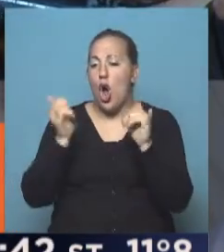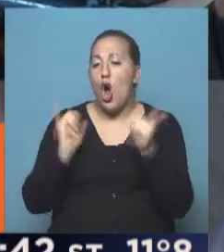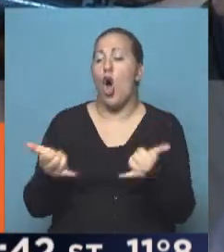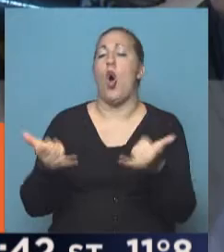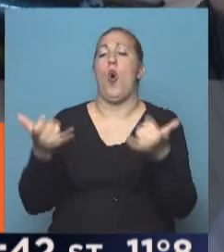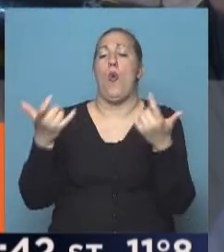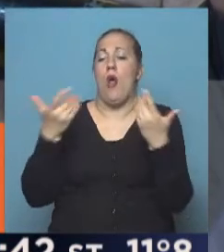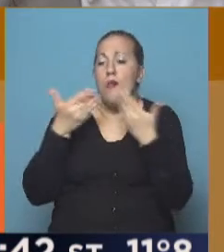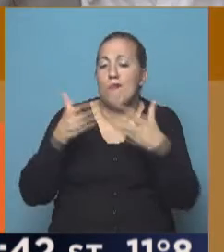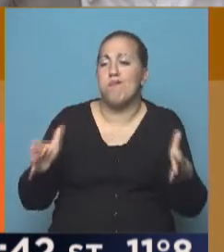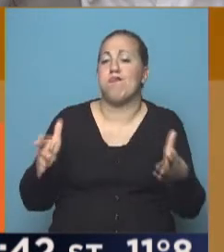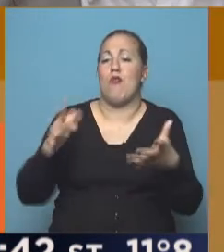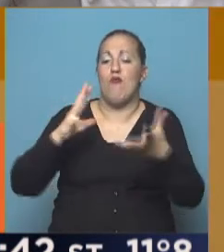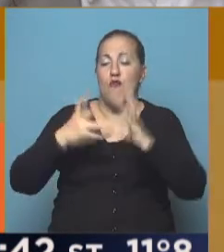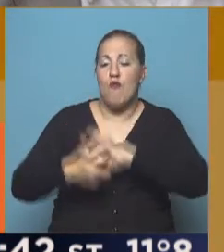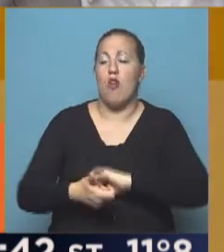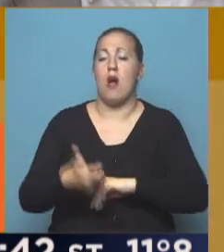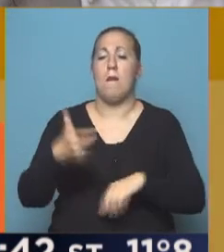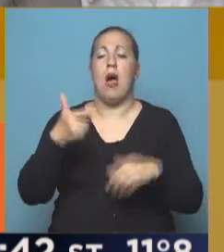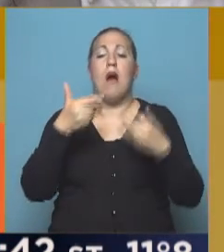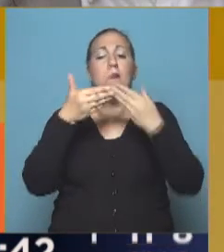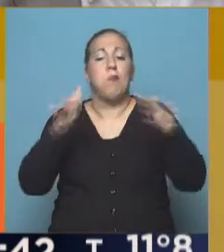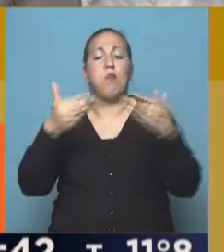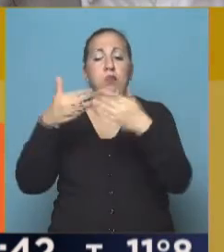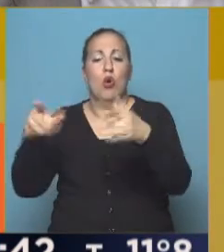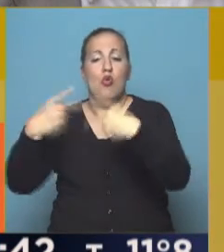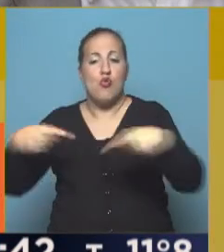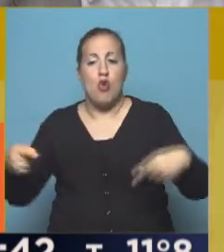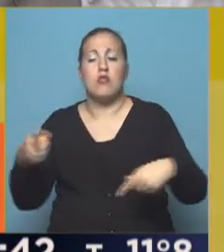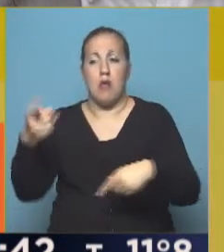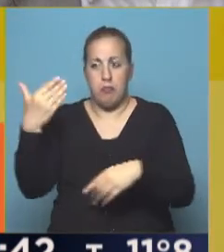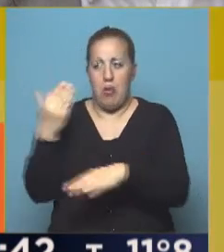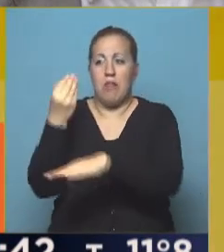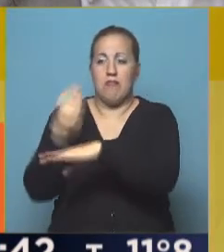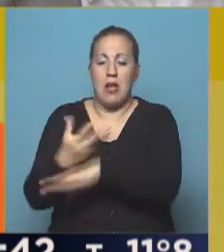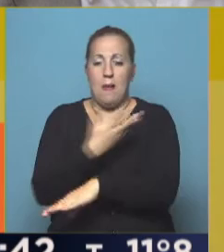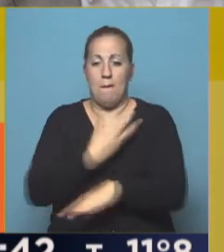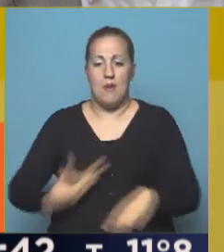y que tiene la posibilidad de ser, sin ninguna duda, candidato a presidente